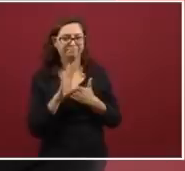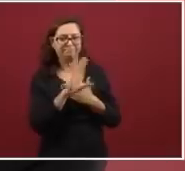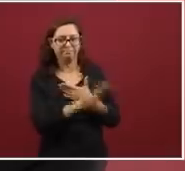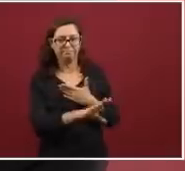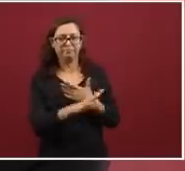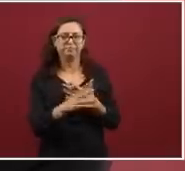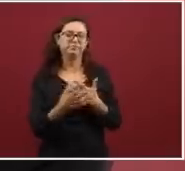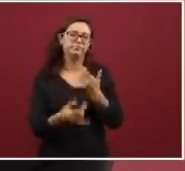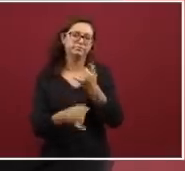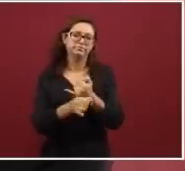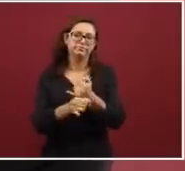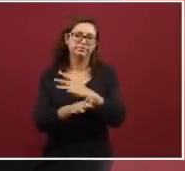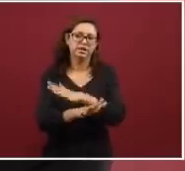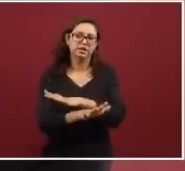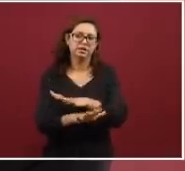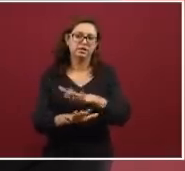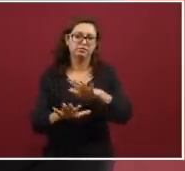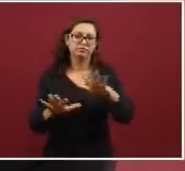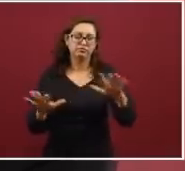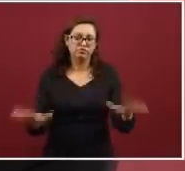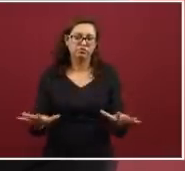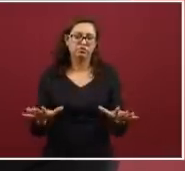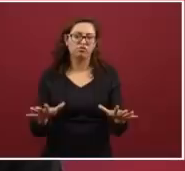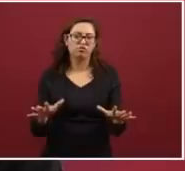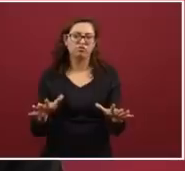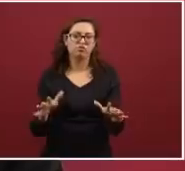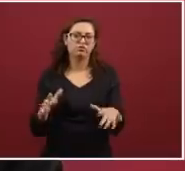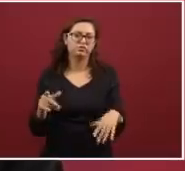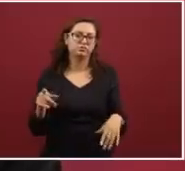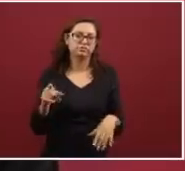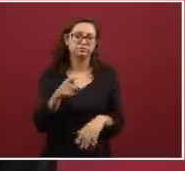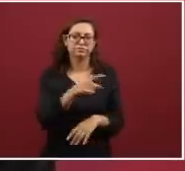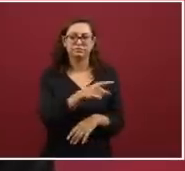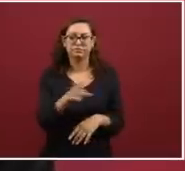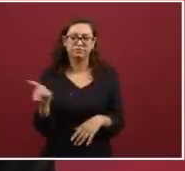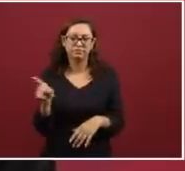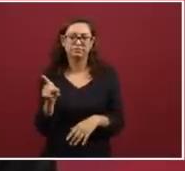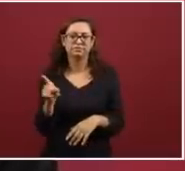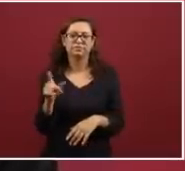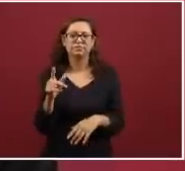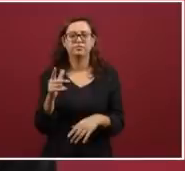dar información a quienes de buena fe